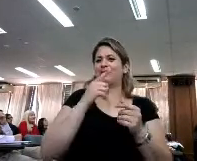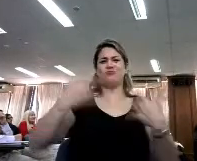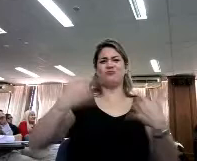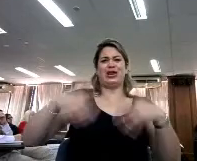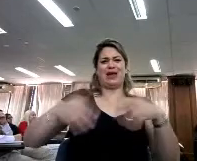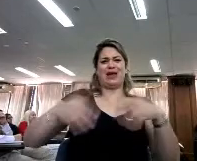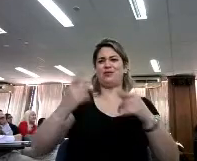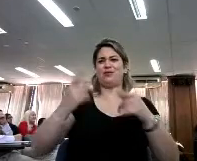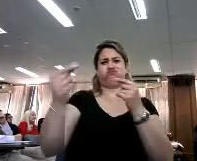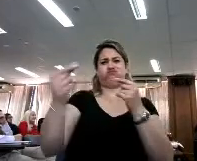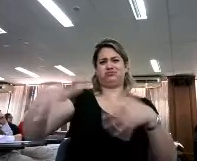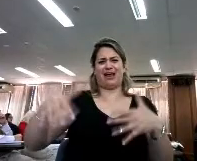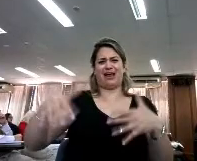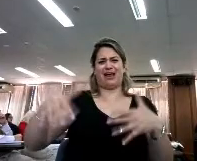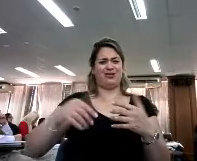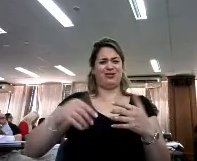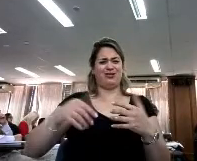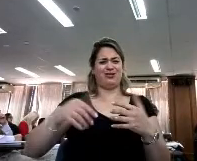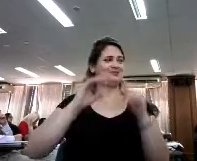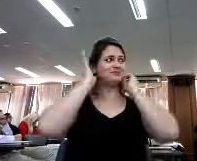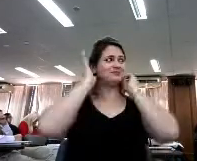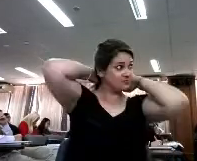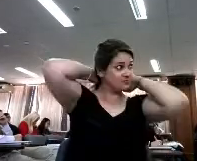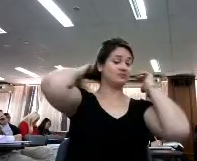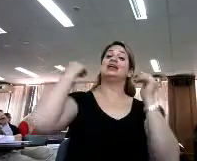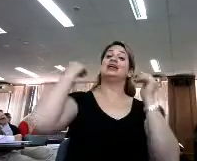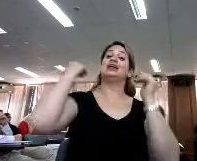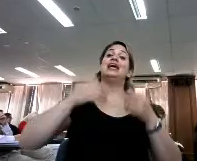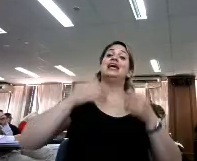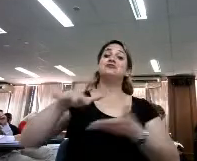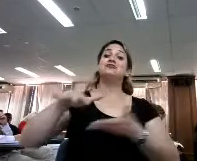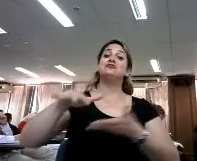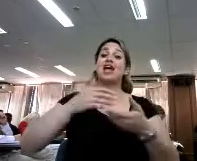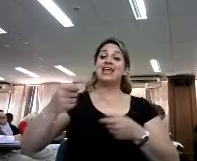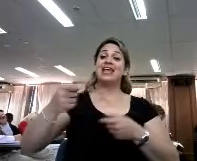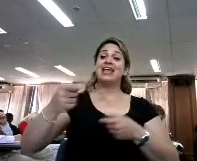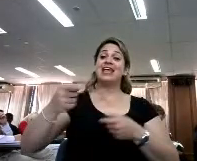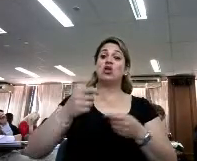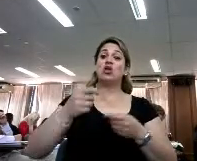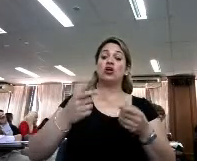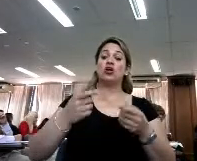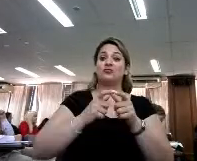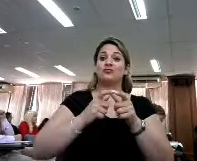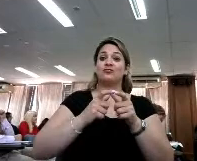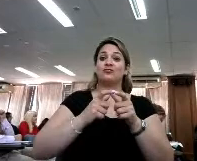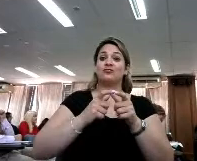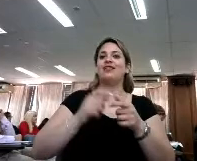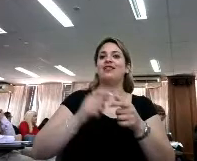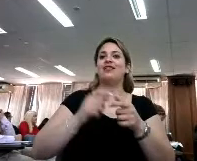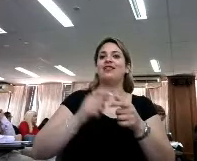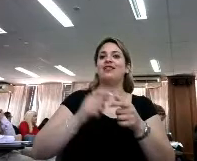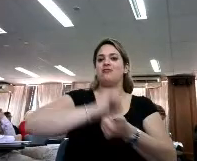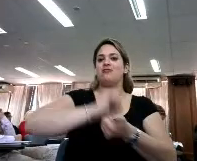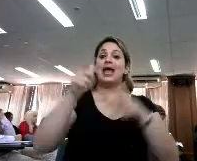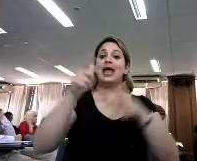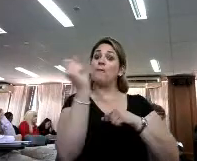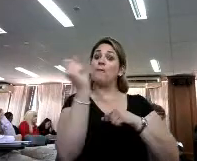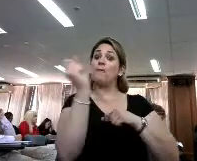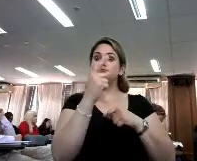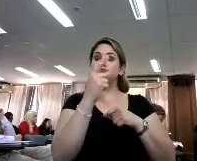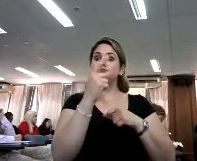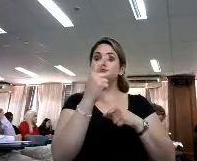está. Las sociedades de gestión colectiva de derechos editoriales, en Colombia es el Centro Colombiano de